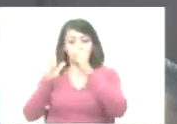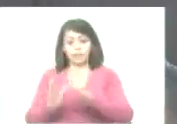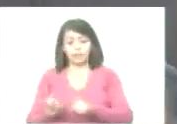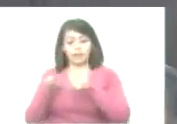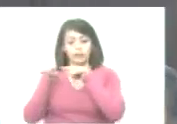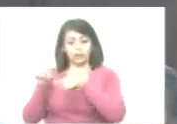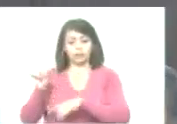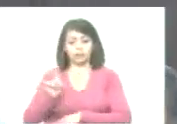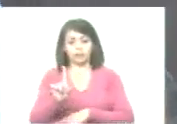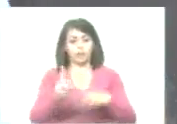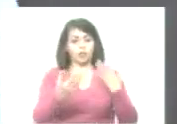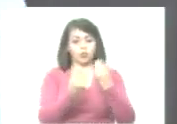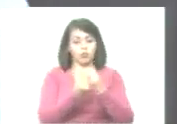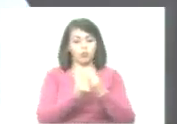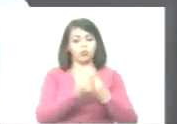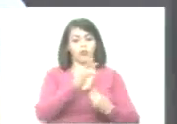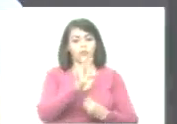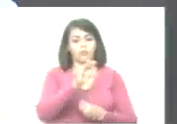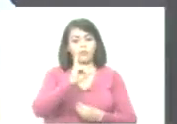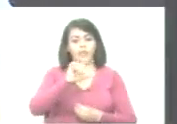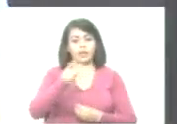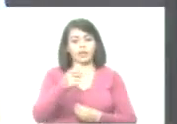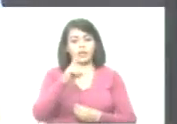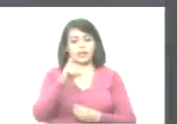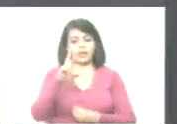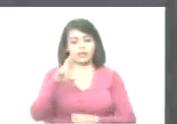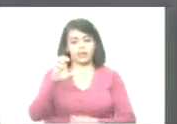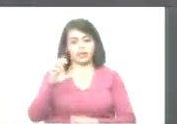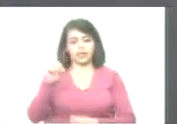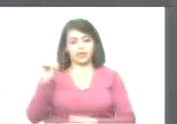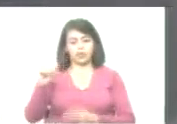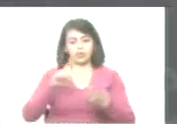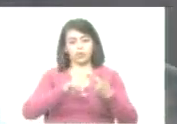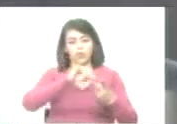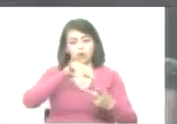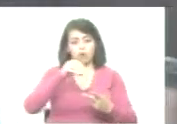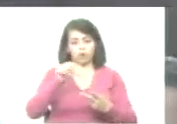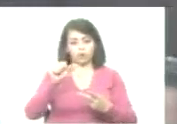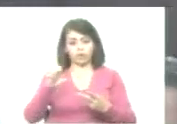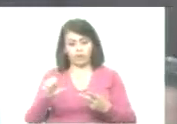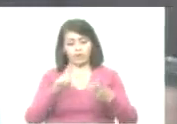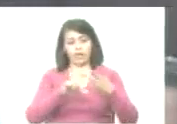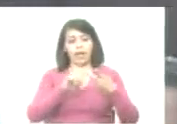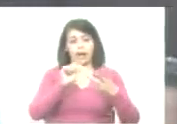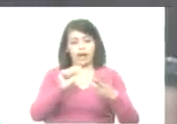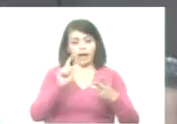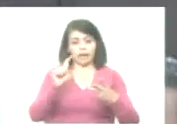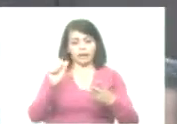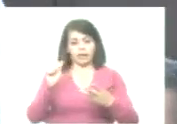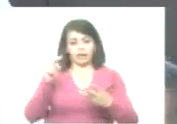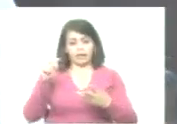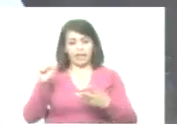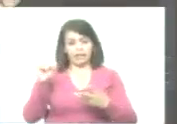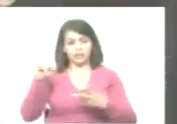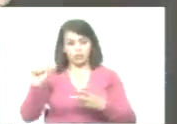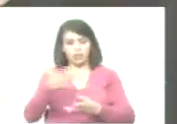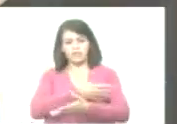Bolívar junto con Figueredo, junto con Atanasio Girardot, junto con José Laurencio Silva, derramaron su sangre para